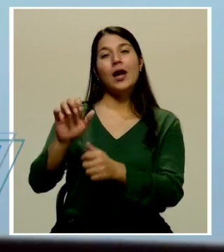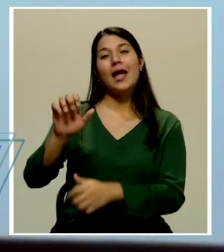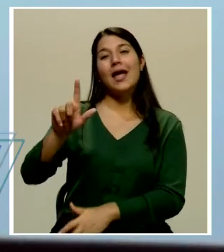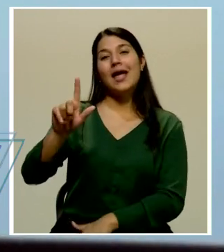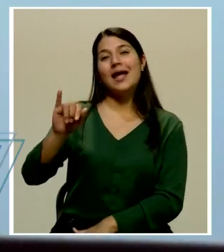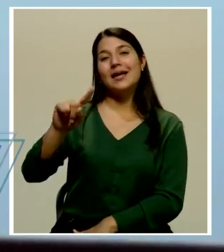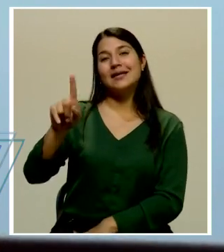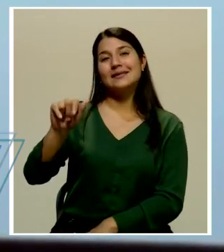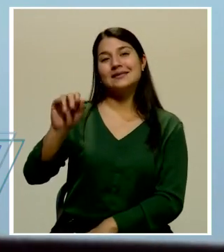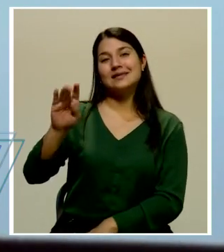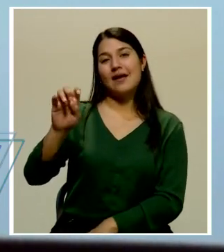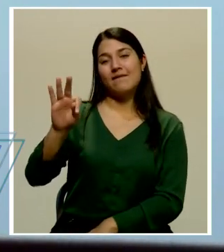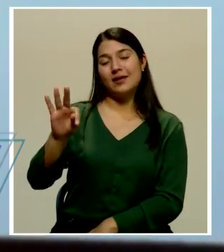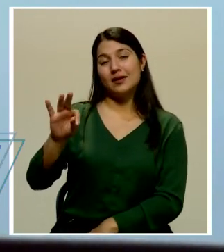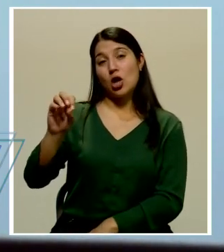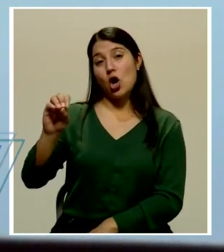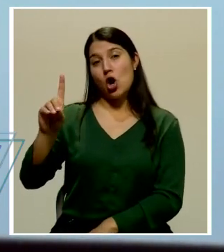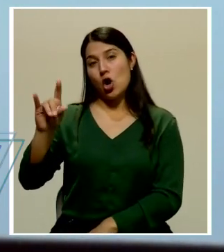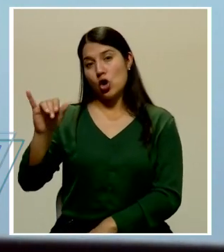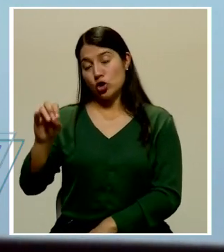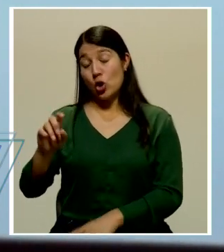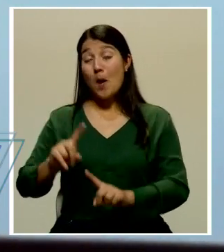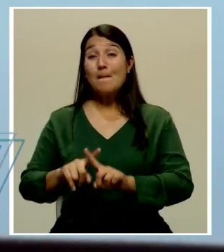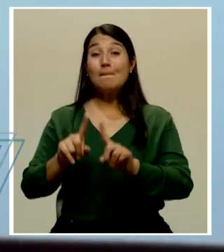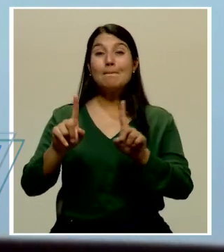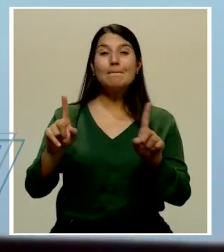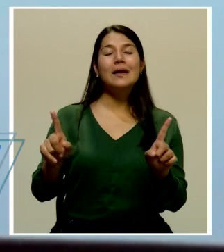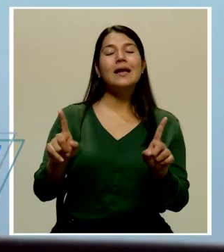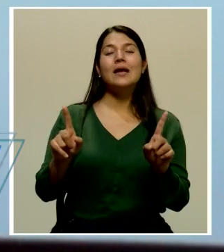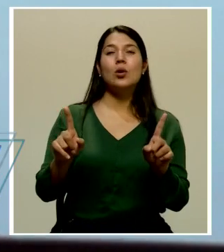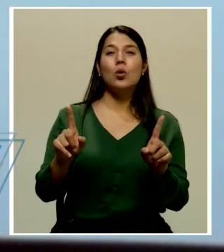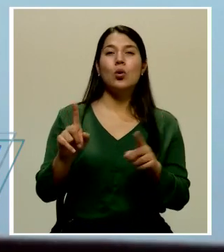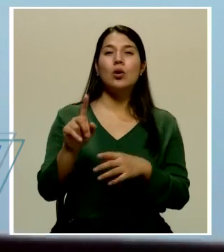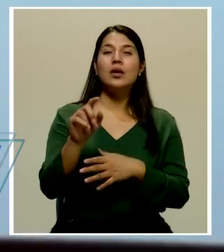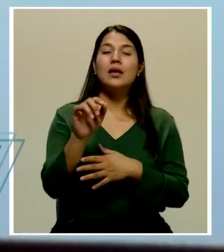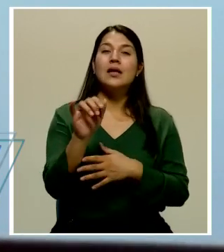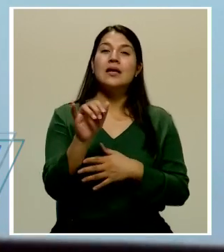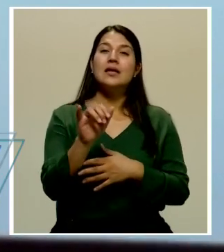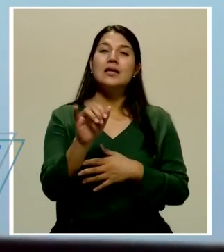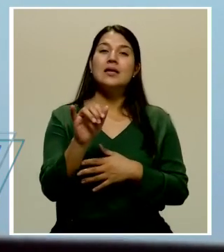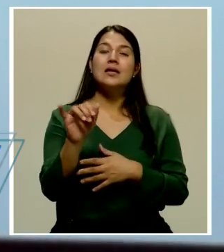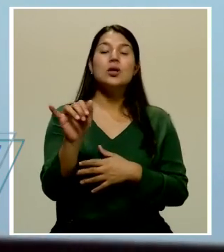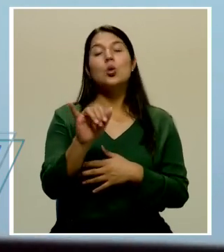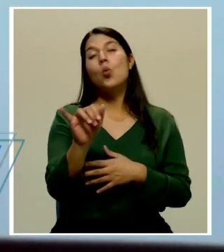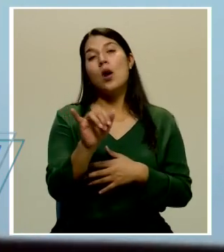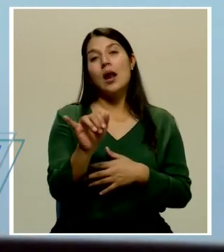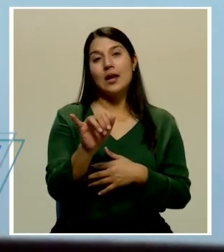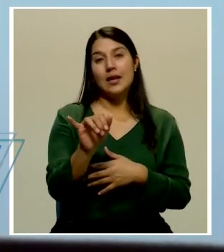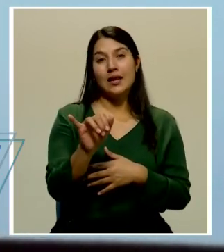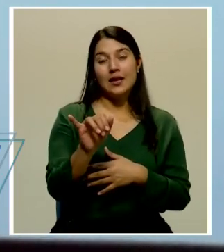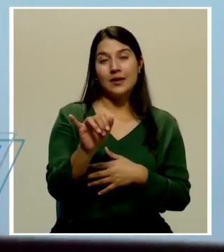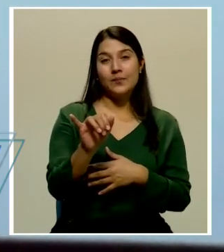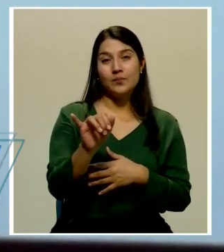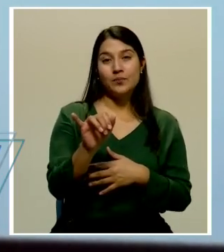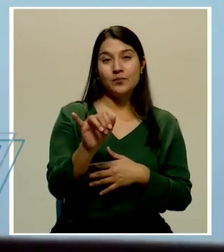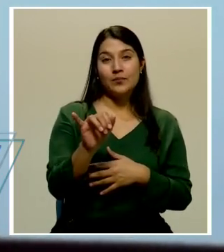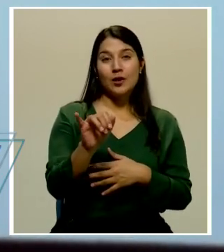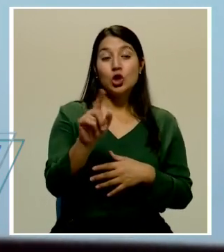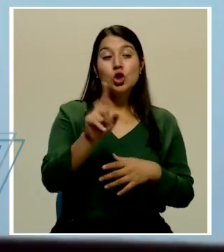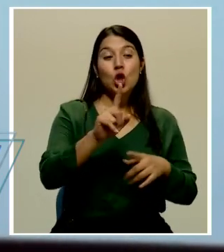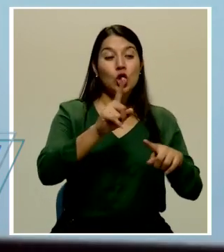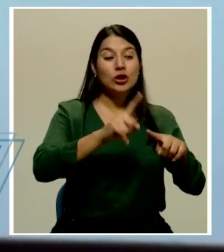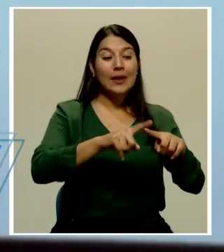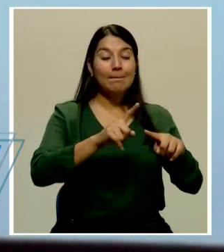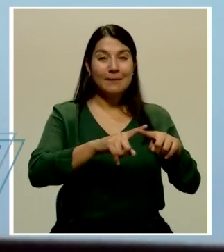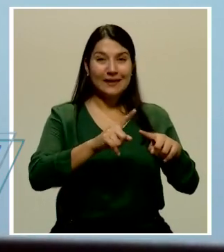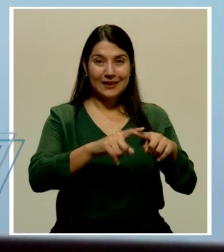tampoco se han regulado necesariamente en función de los méritos el acceso a los cargos en la Corte Penal Internacional,